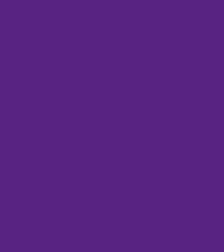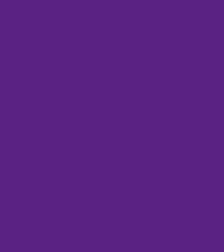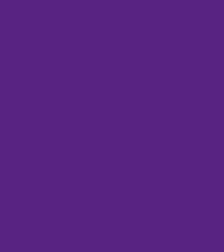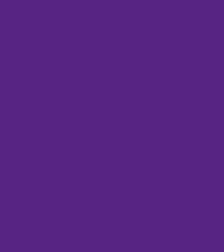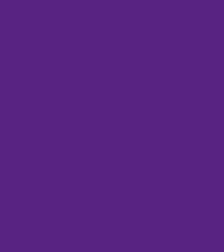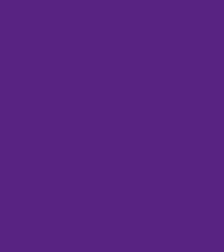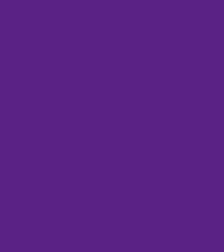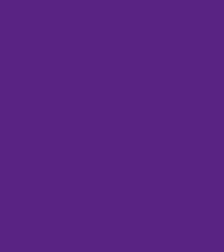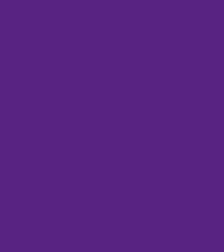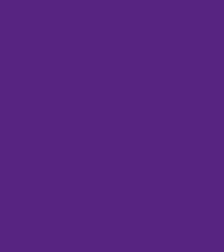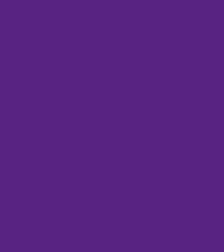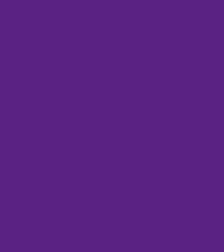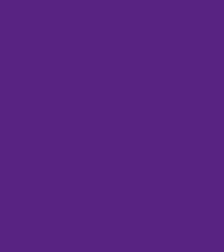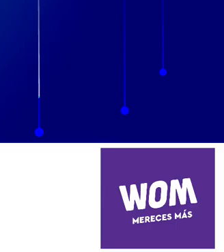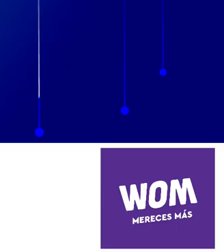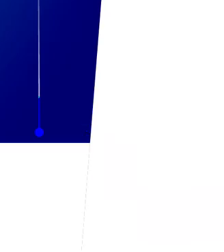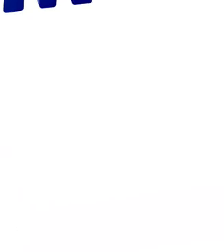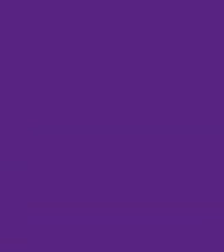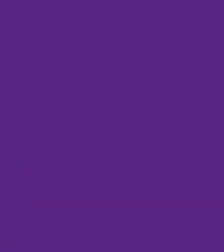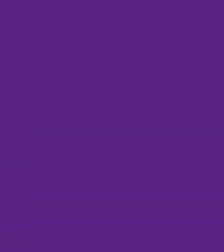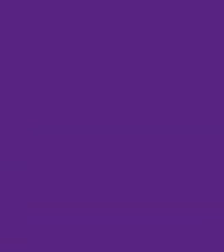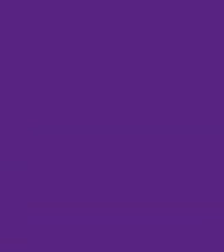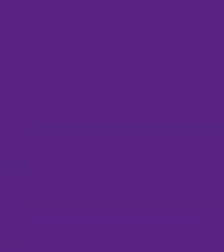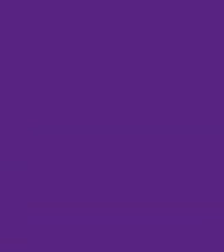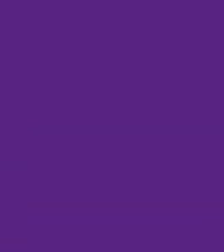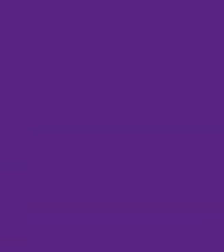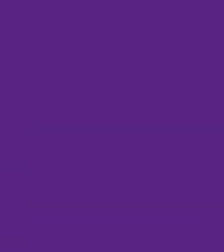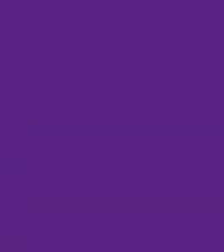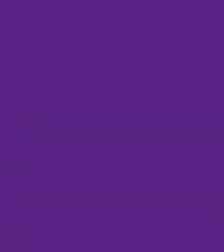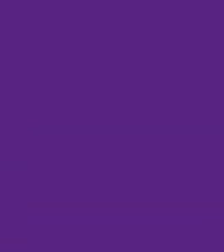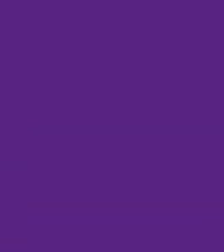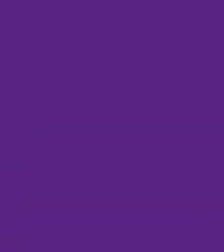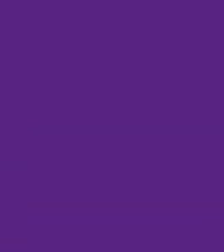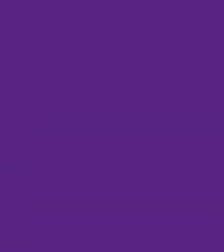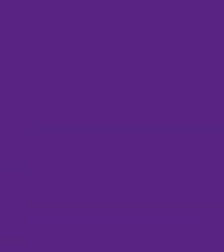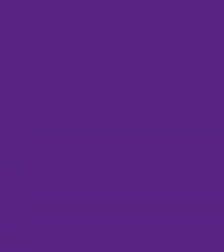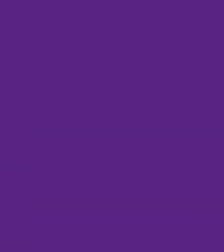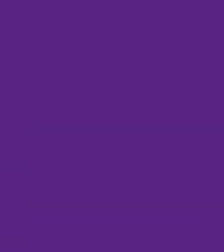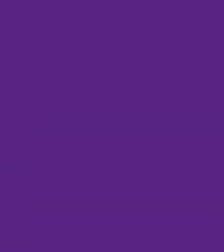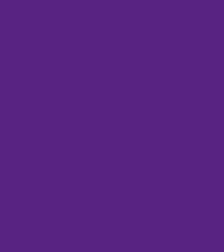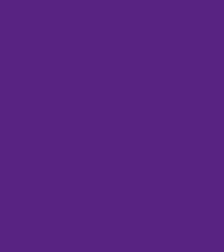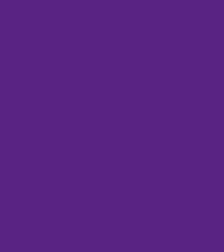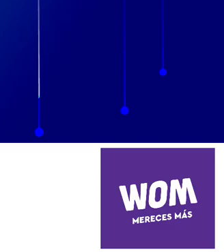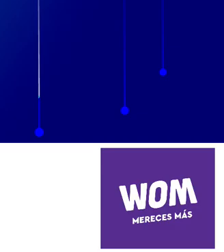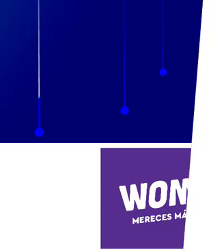I'm down for the taste.